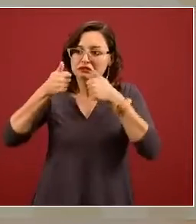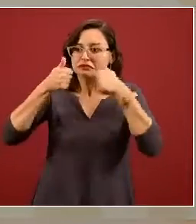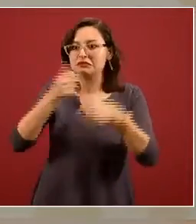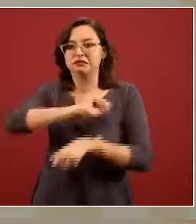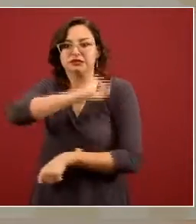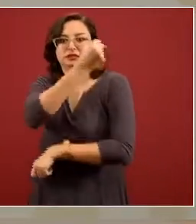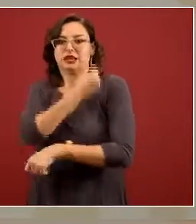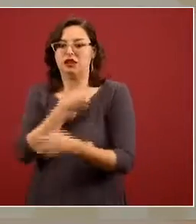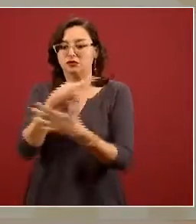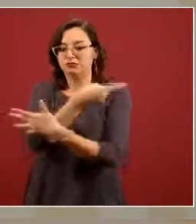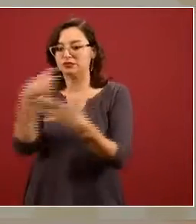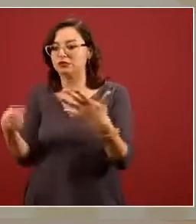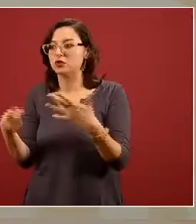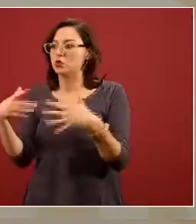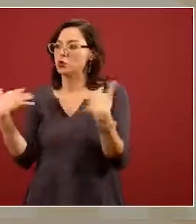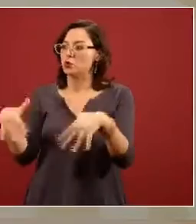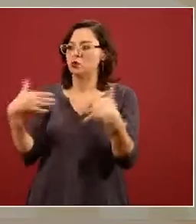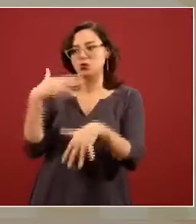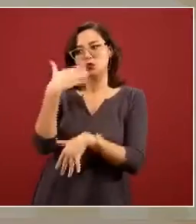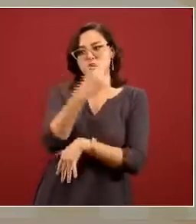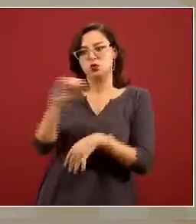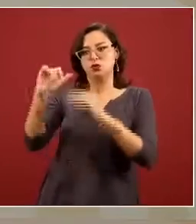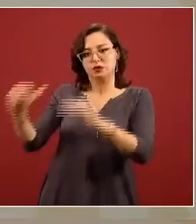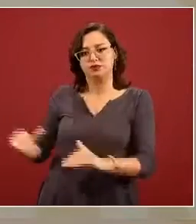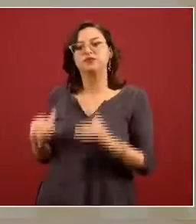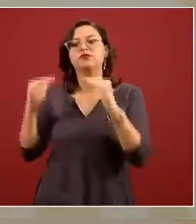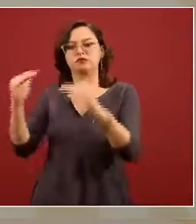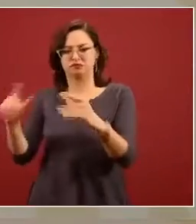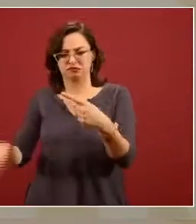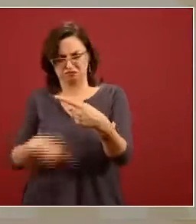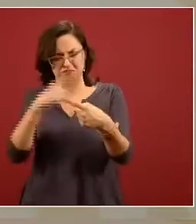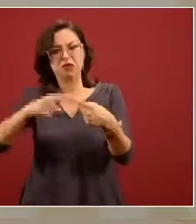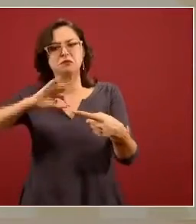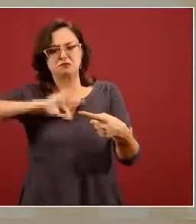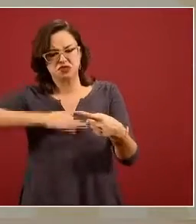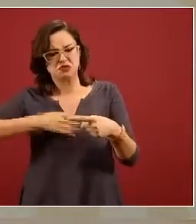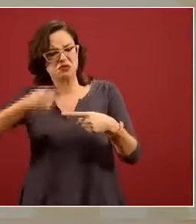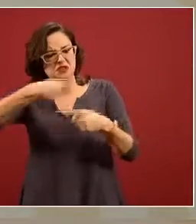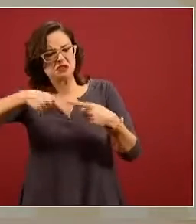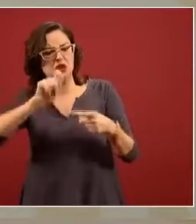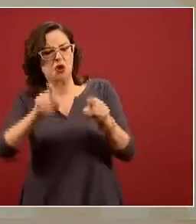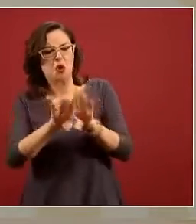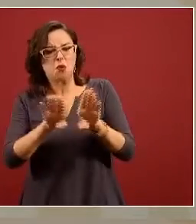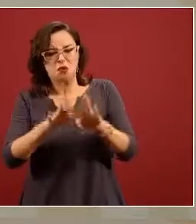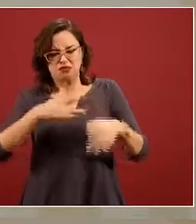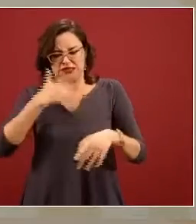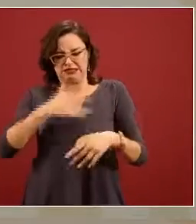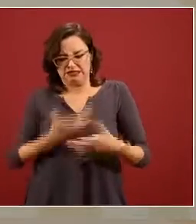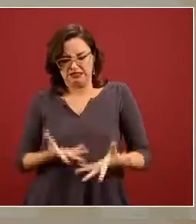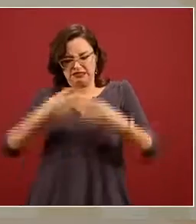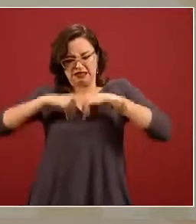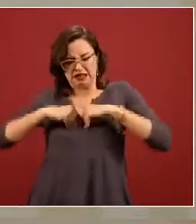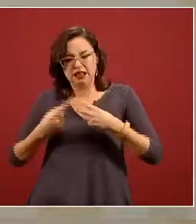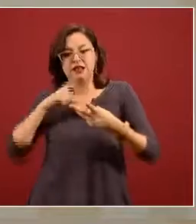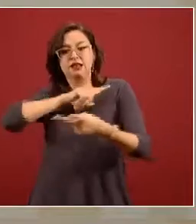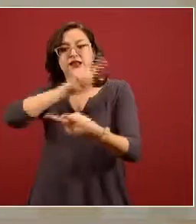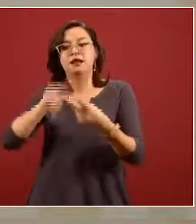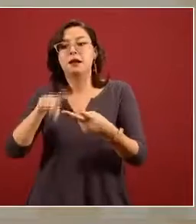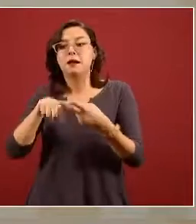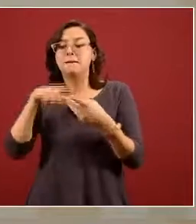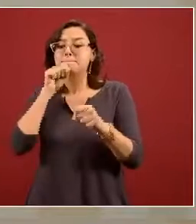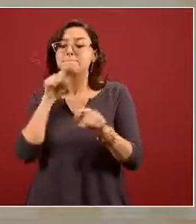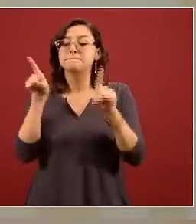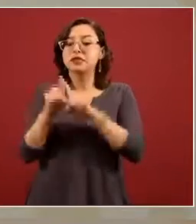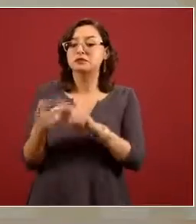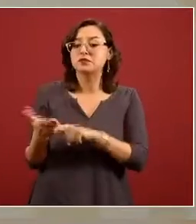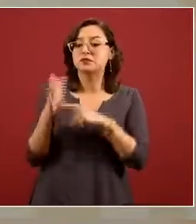técnica y científica. Entonces vamos a hablar de la fisiopatología, vamos a hablar de lo que explica las manifestaciones clínicas,